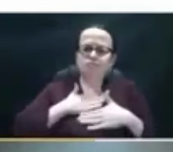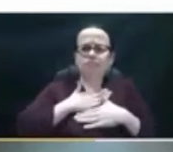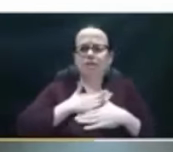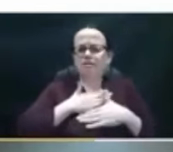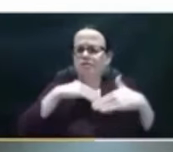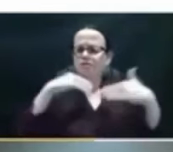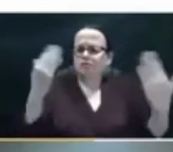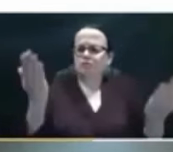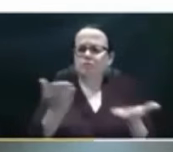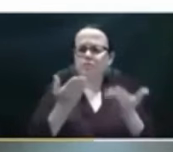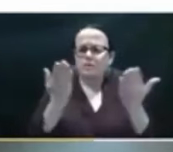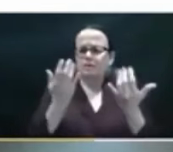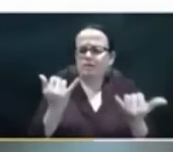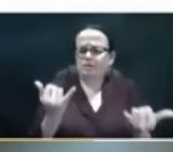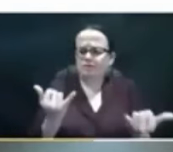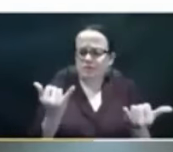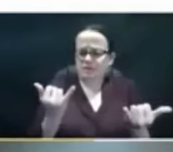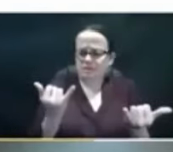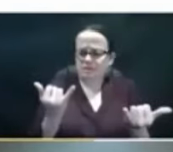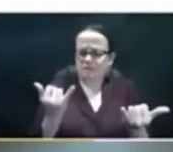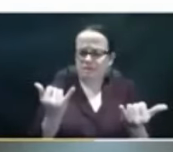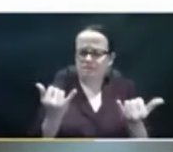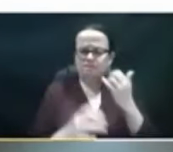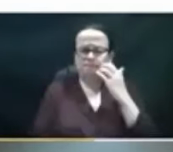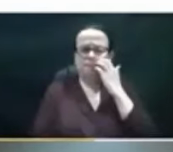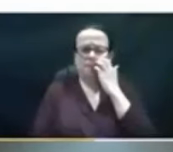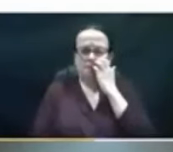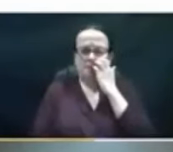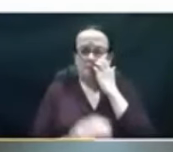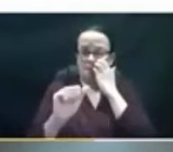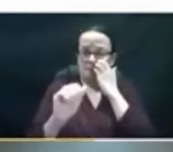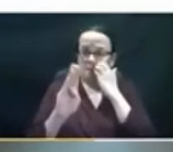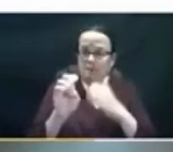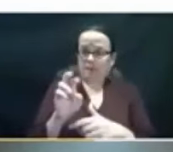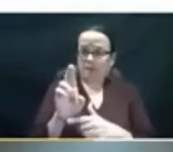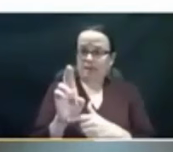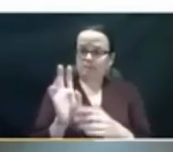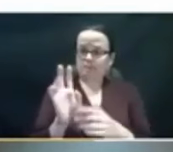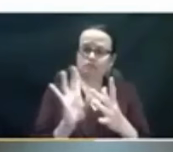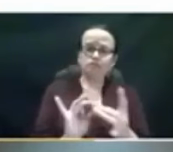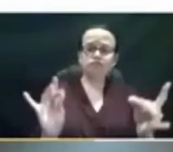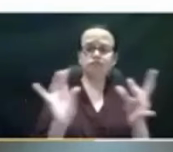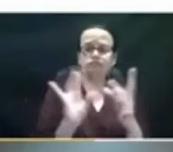Es un placer para mí estar aquí con ustedes.